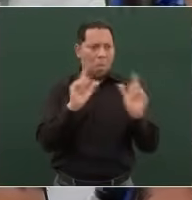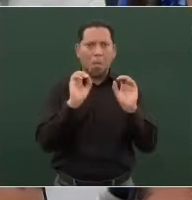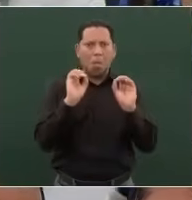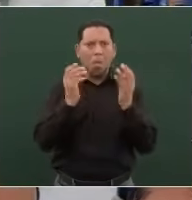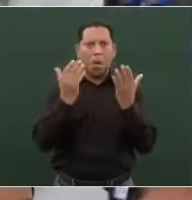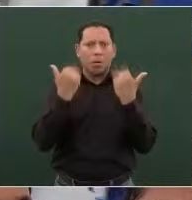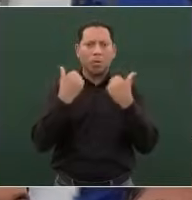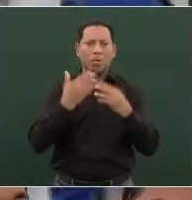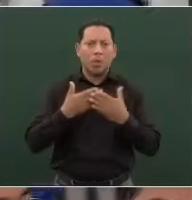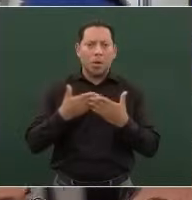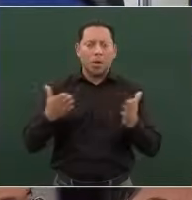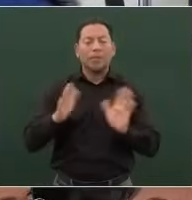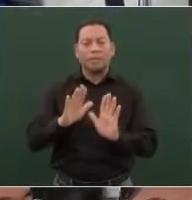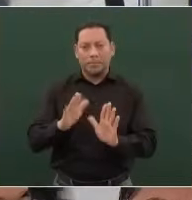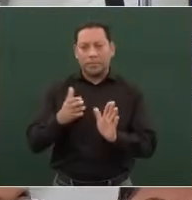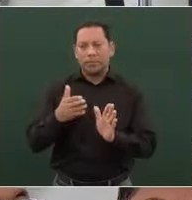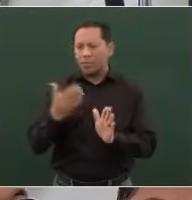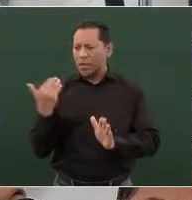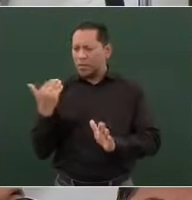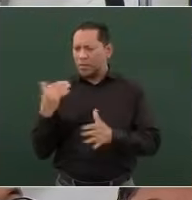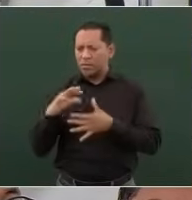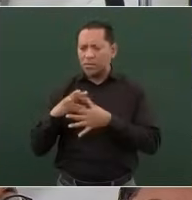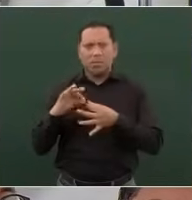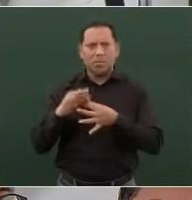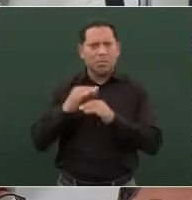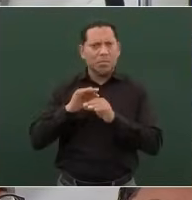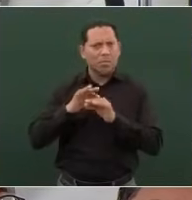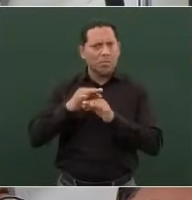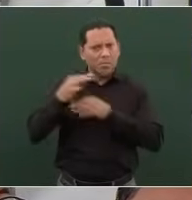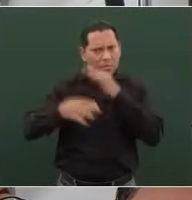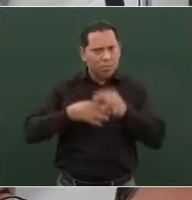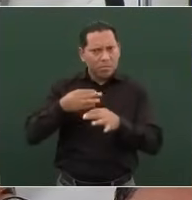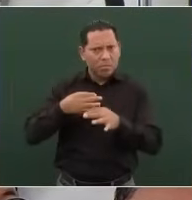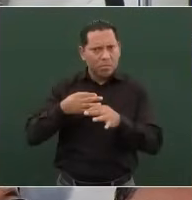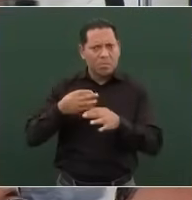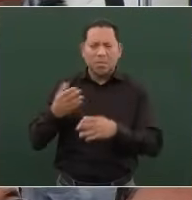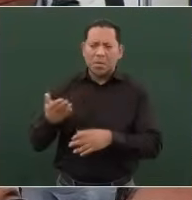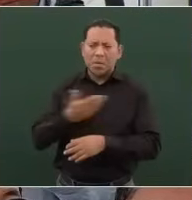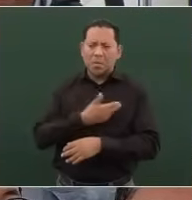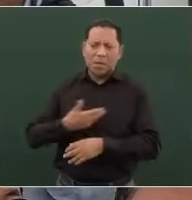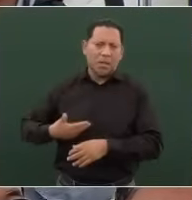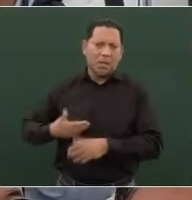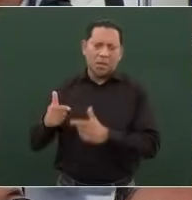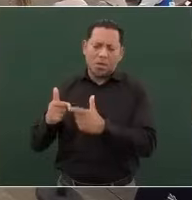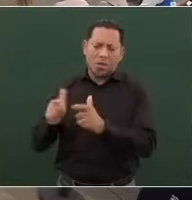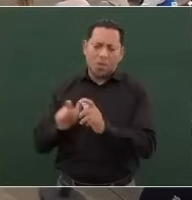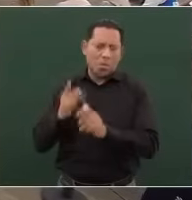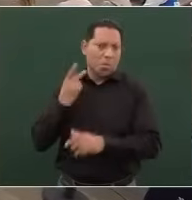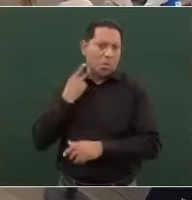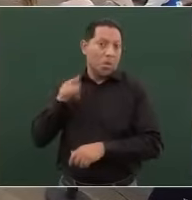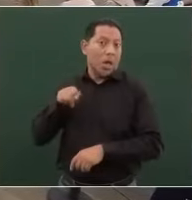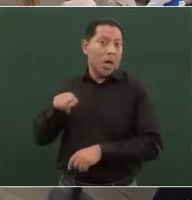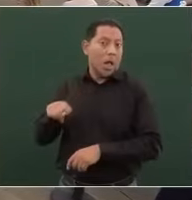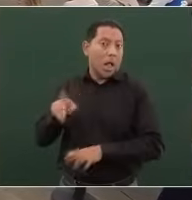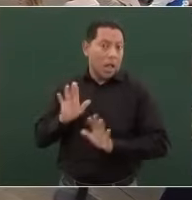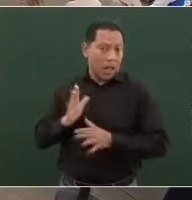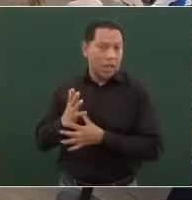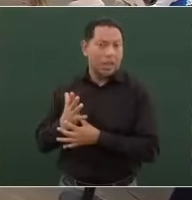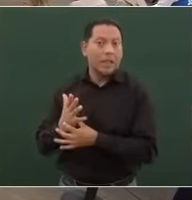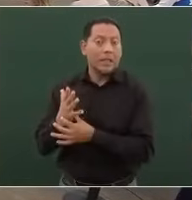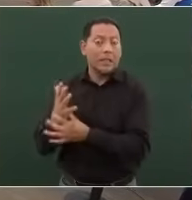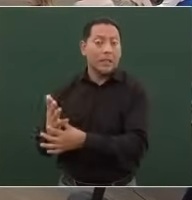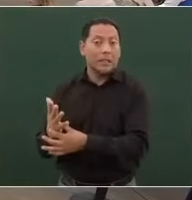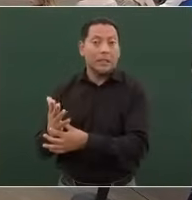Recientemente se dio a conocer que el presidente nacional de un partido ofreció